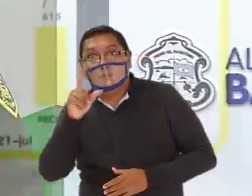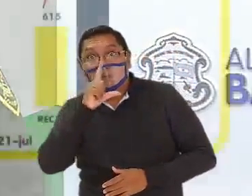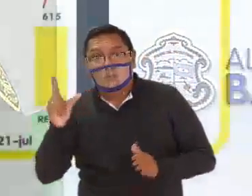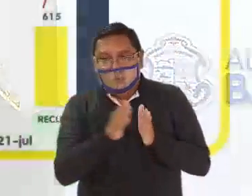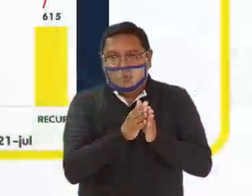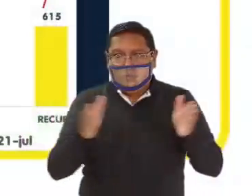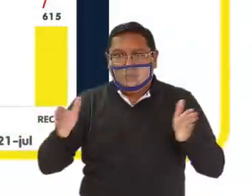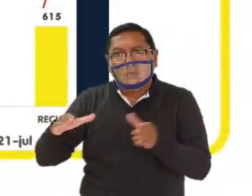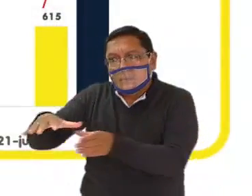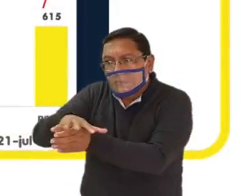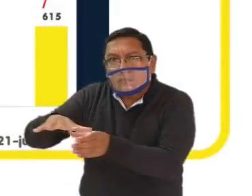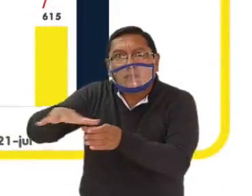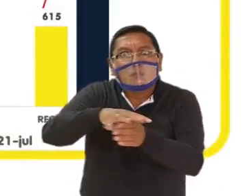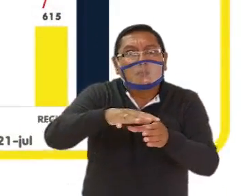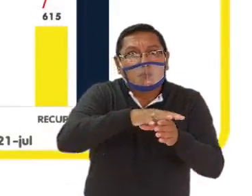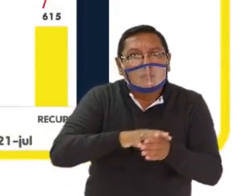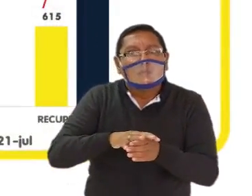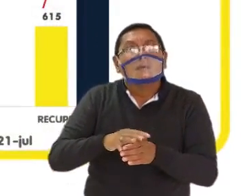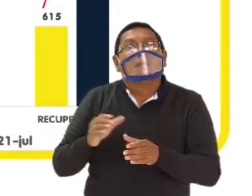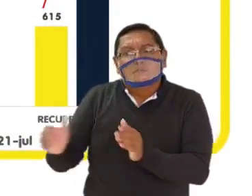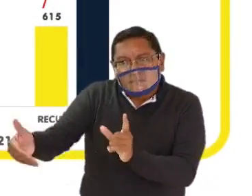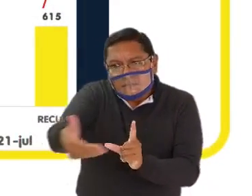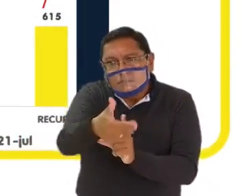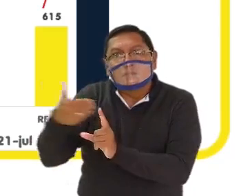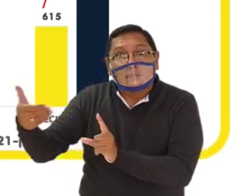zona de mayor riesgo, que sigue y sigue